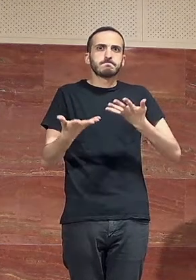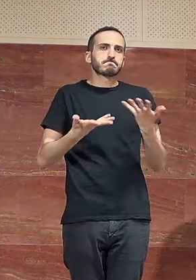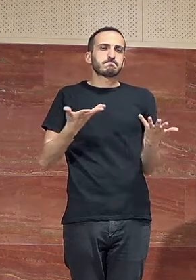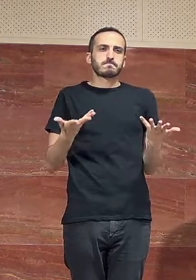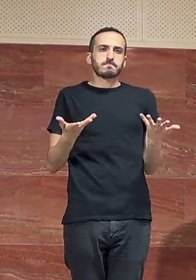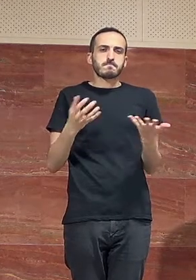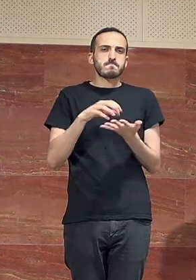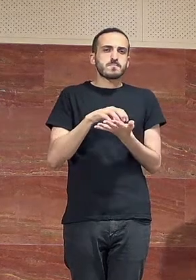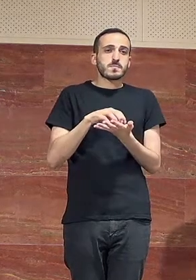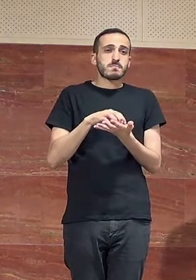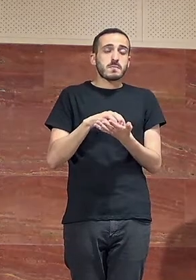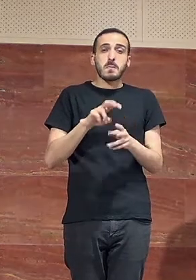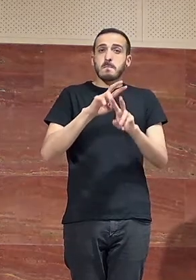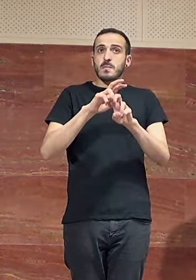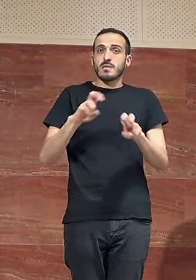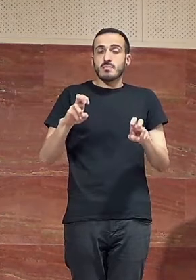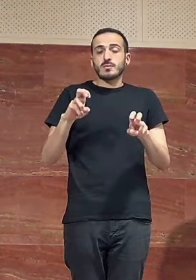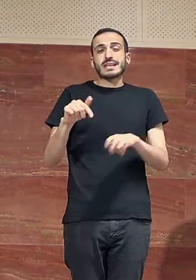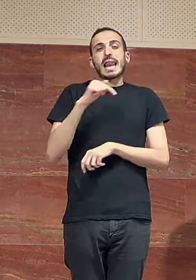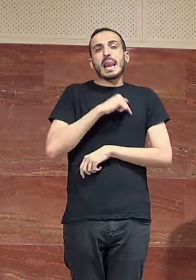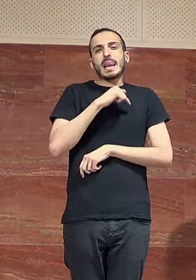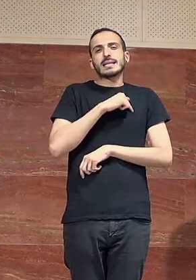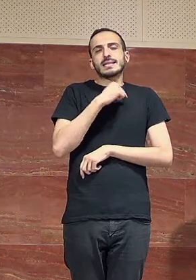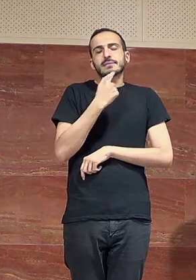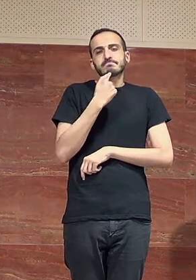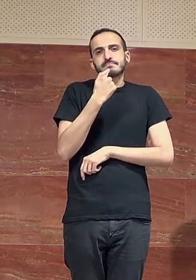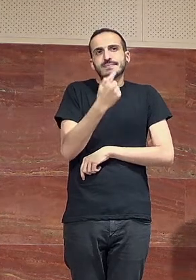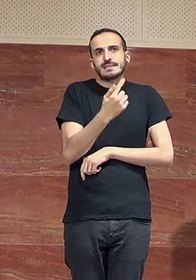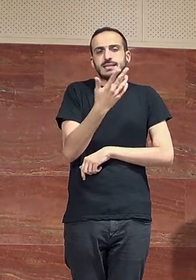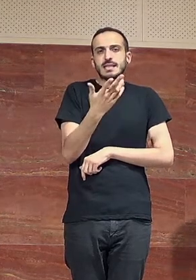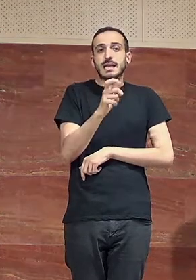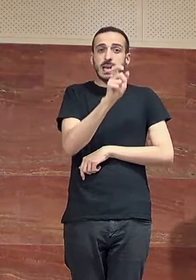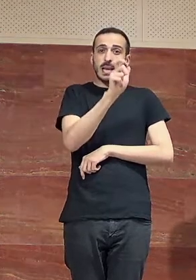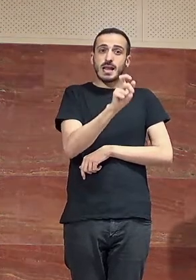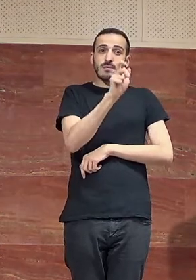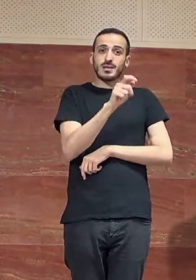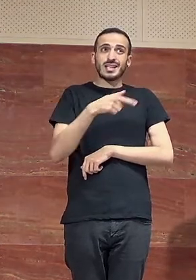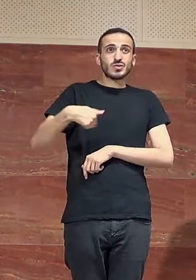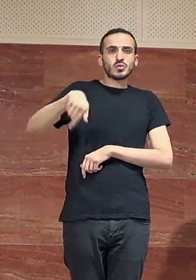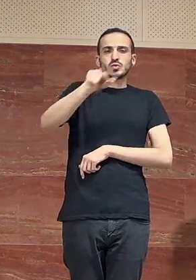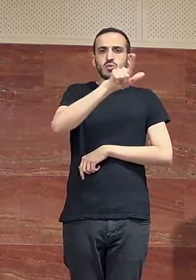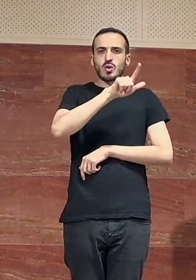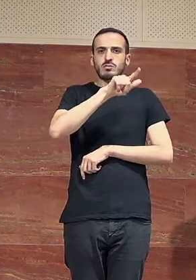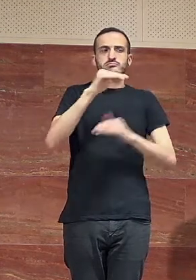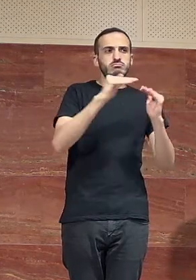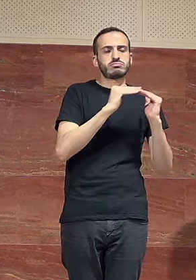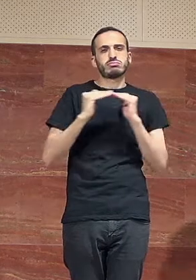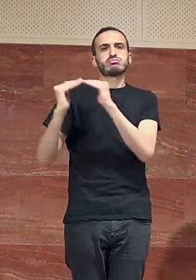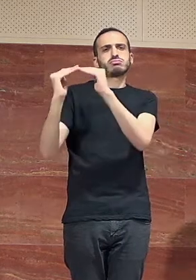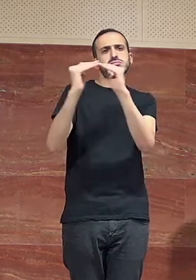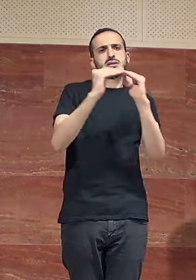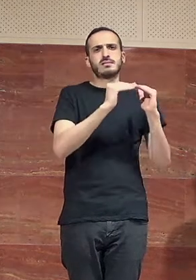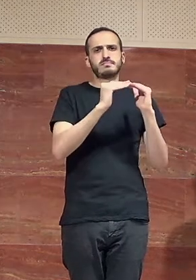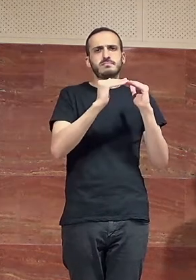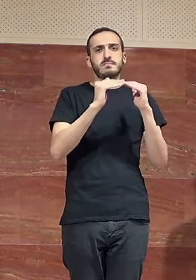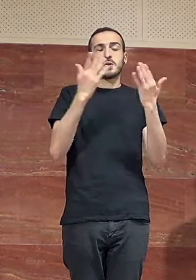En principio, parece que lo que la ética nos informa es de que todos los seres humanos tenemos igual dignidad. Y la tenemos no por